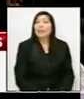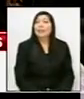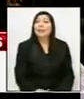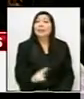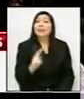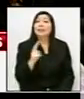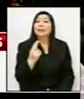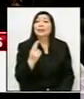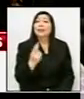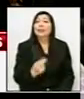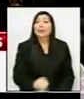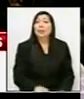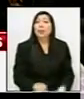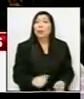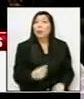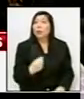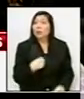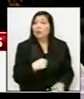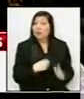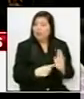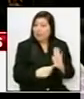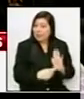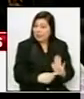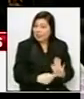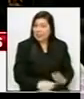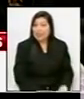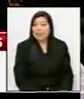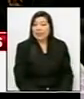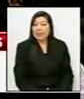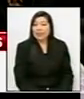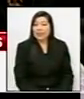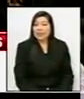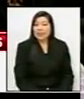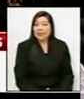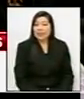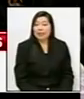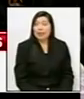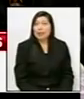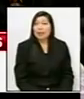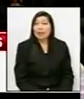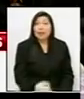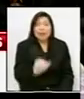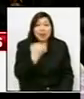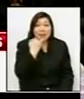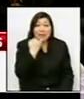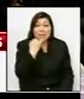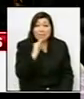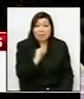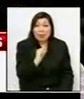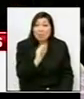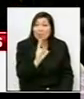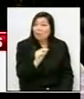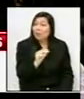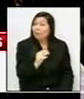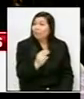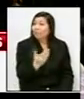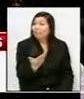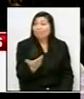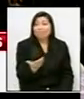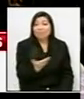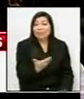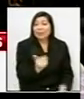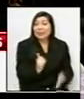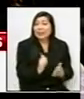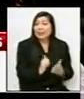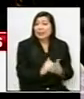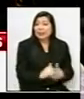criminal, cuando nosotros presentamos el presente informe, no consideramos de